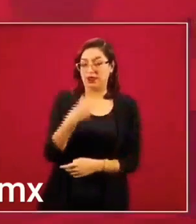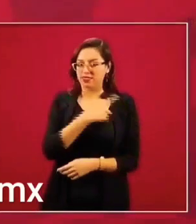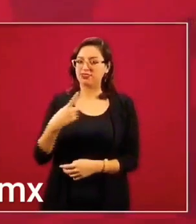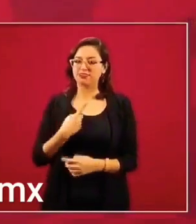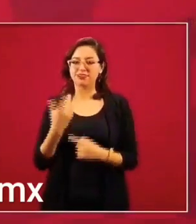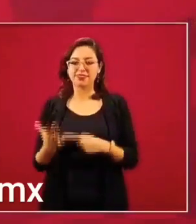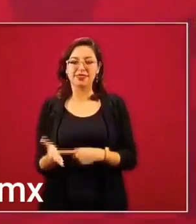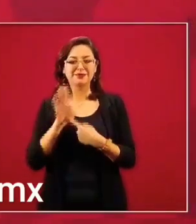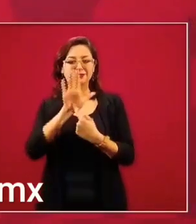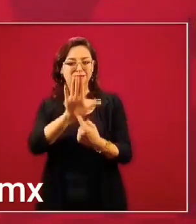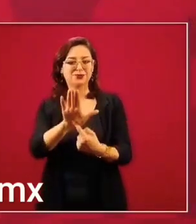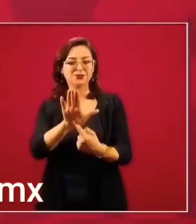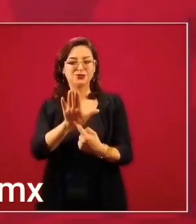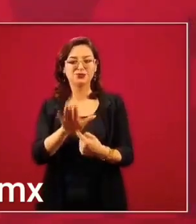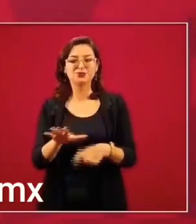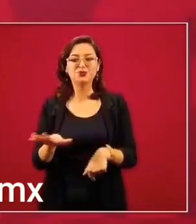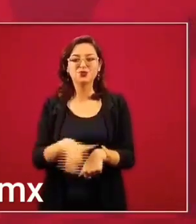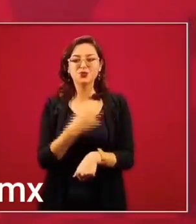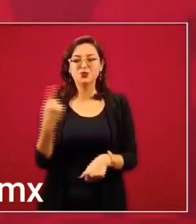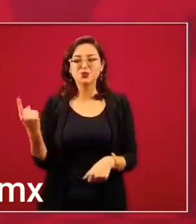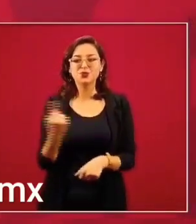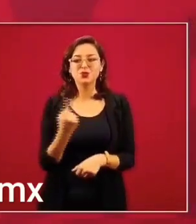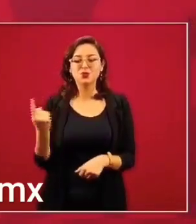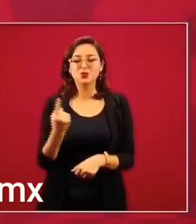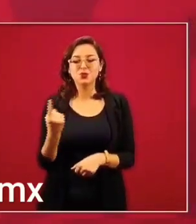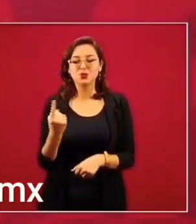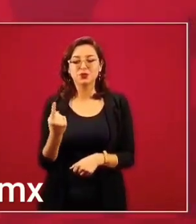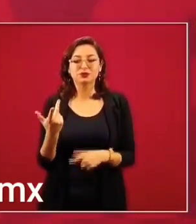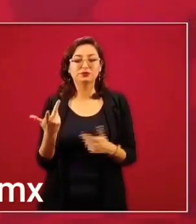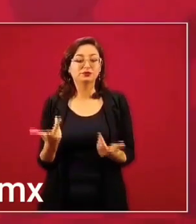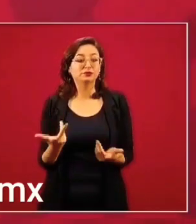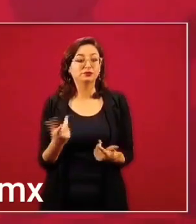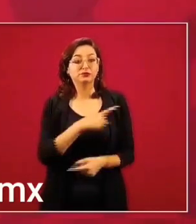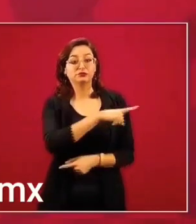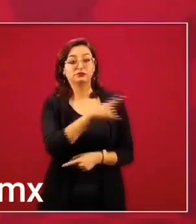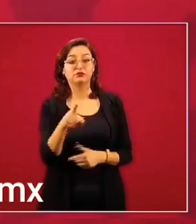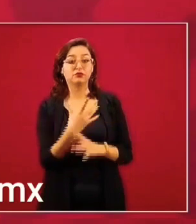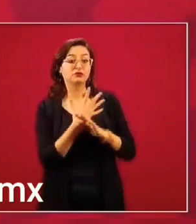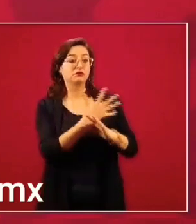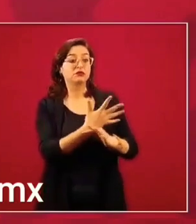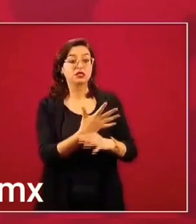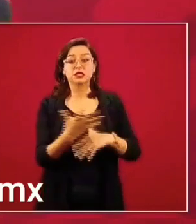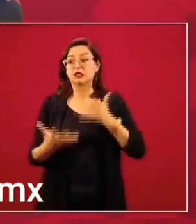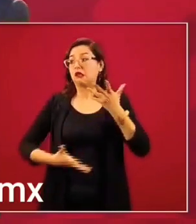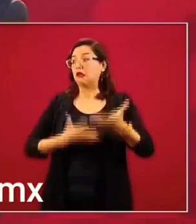porque lo otro es que como supuestamente no les alcanza, lo